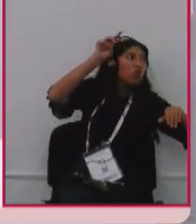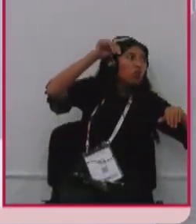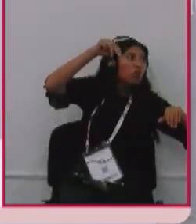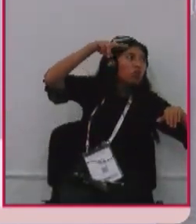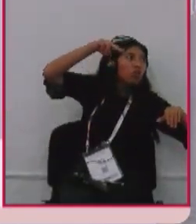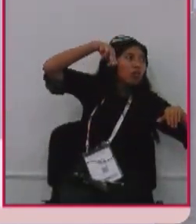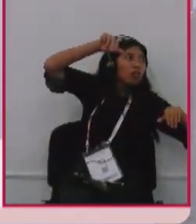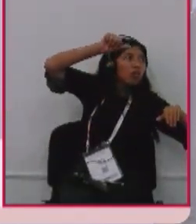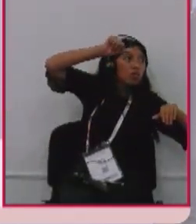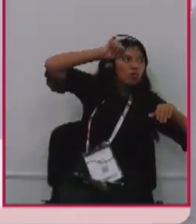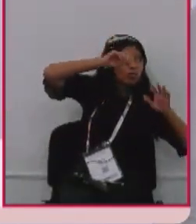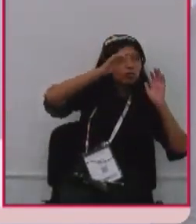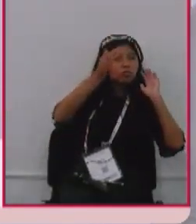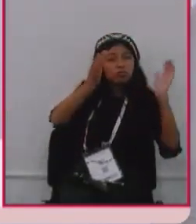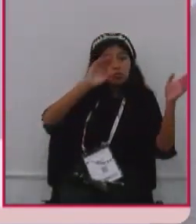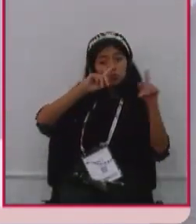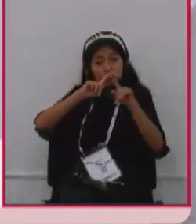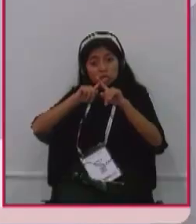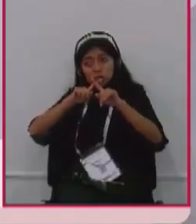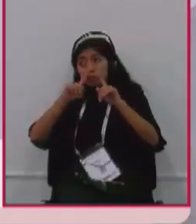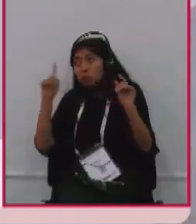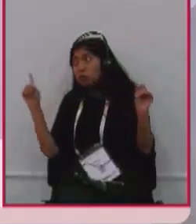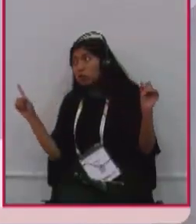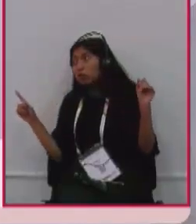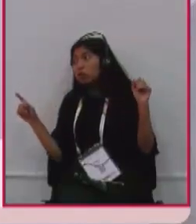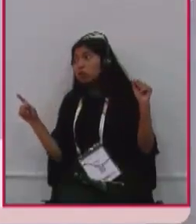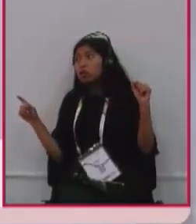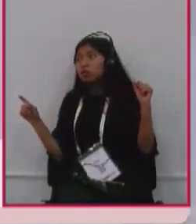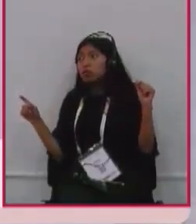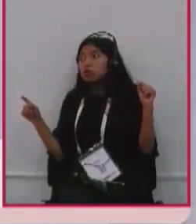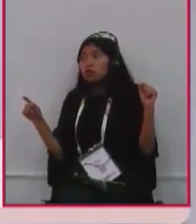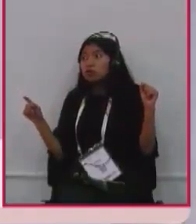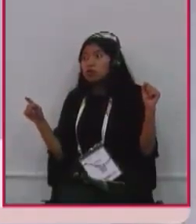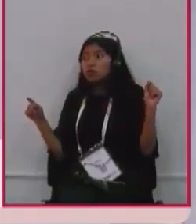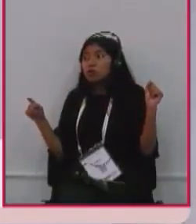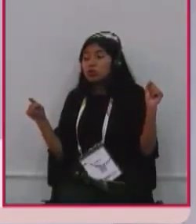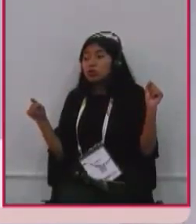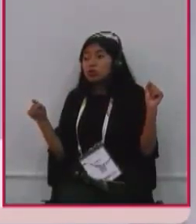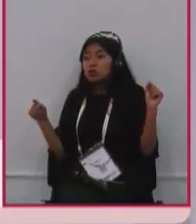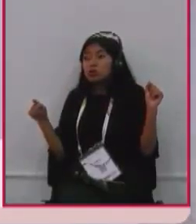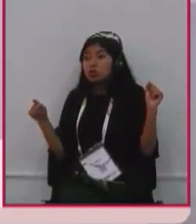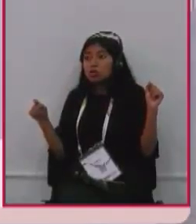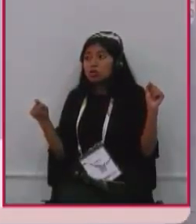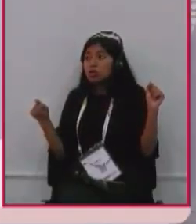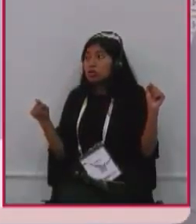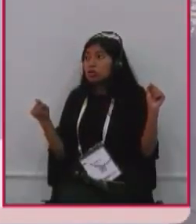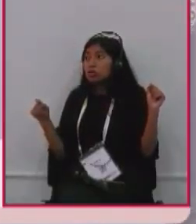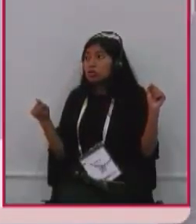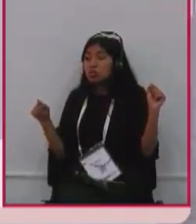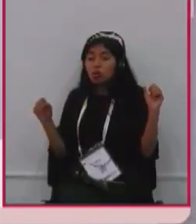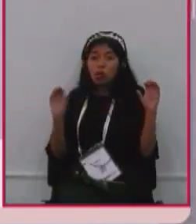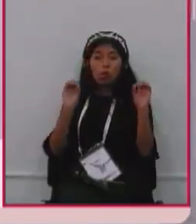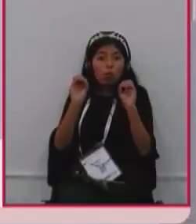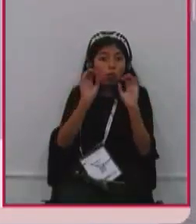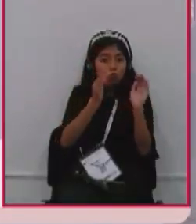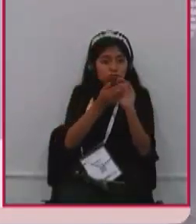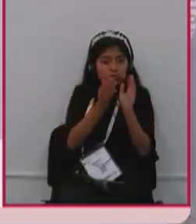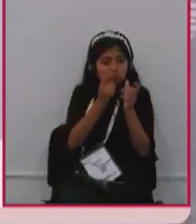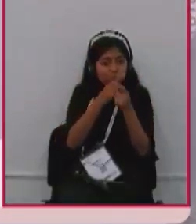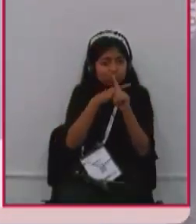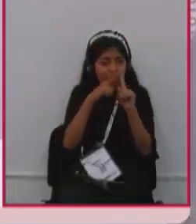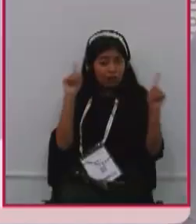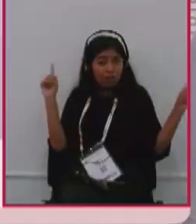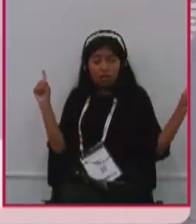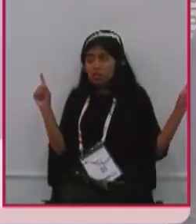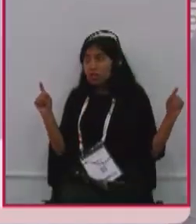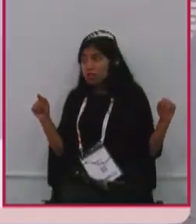¿Tiene alguna diferencia muy fuerte o son similares?